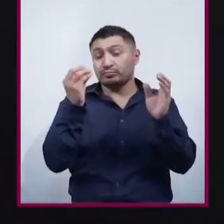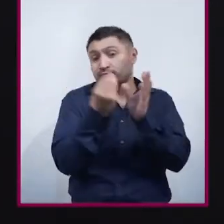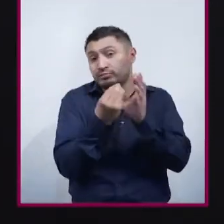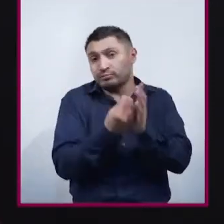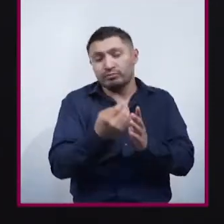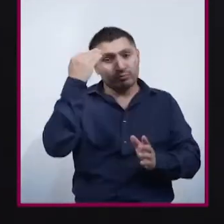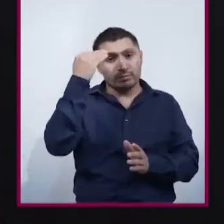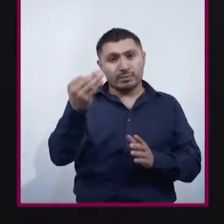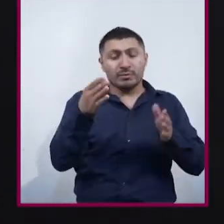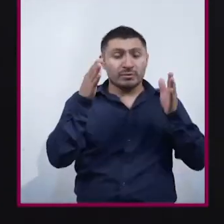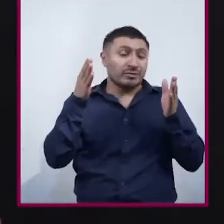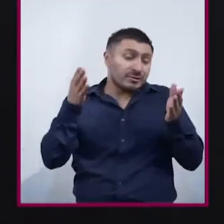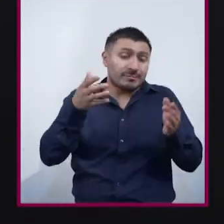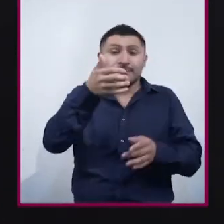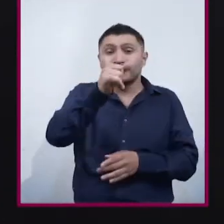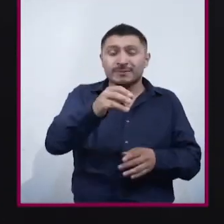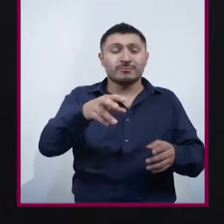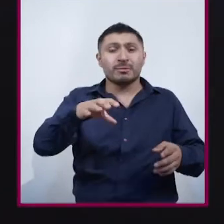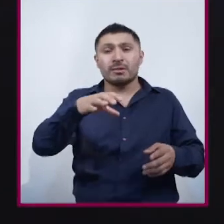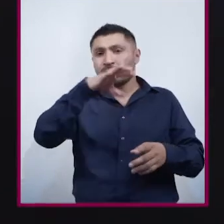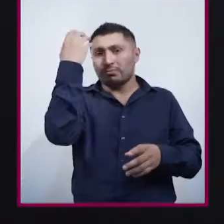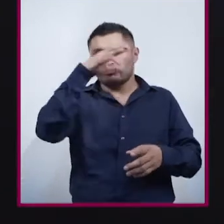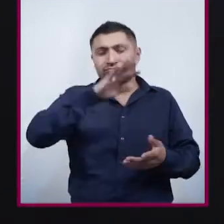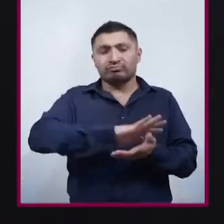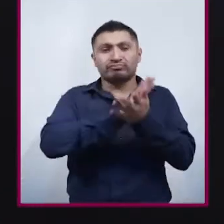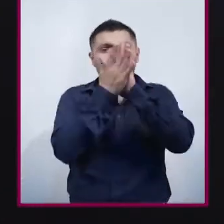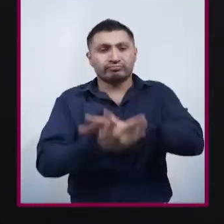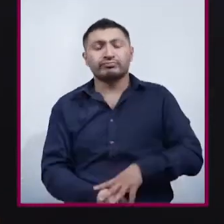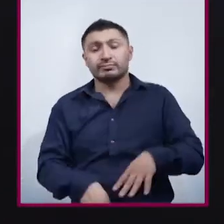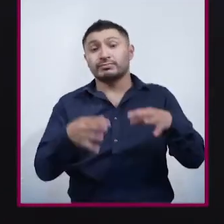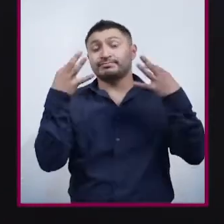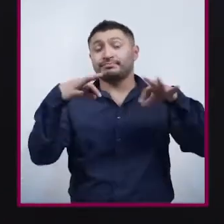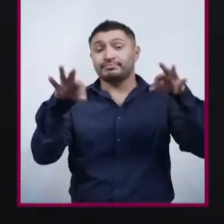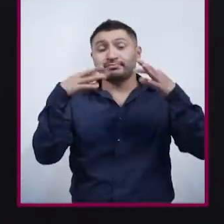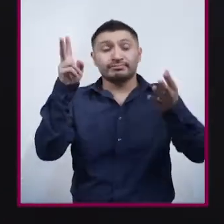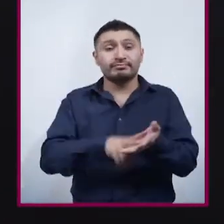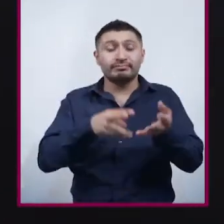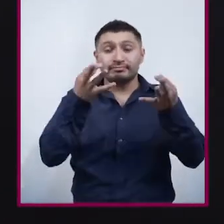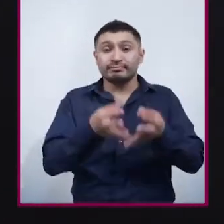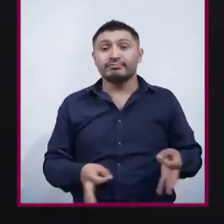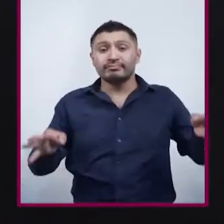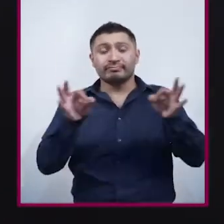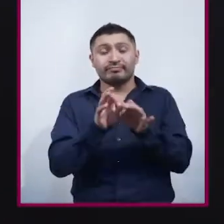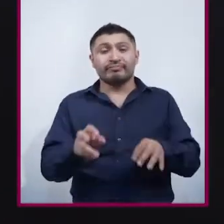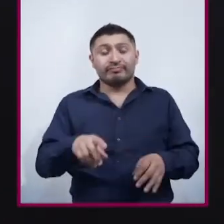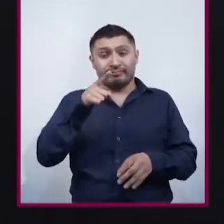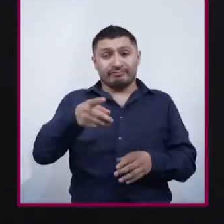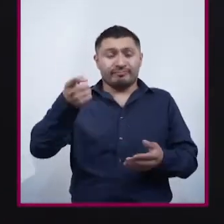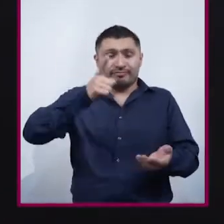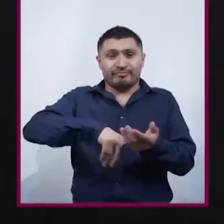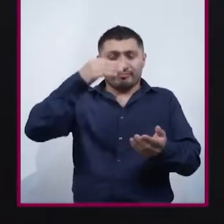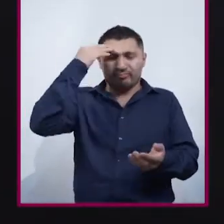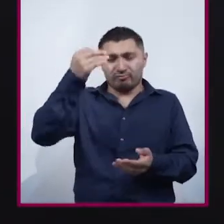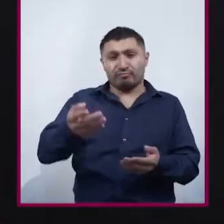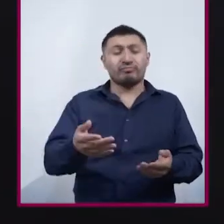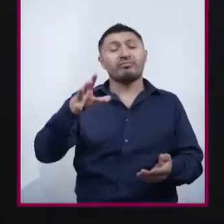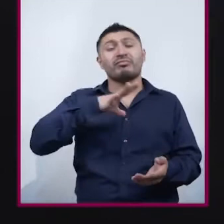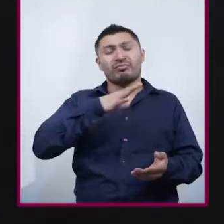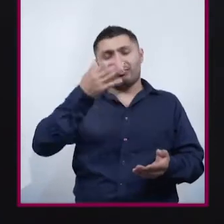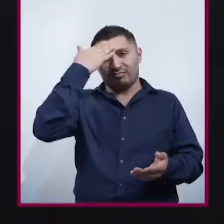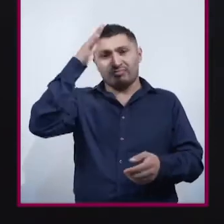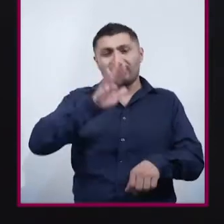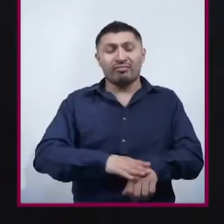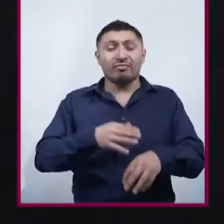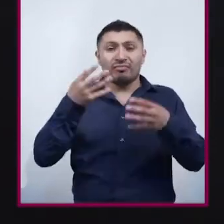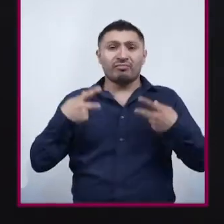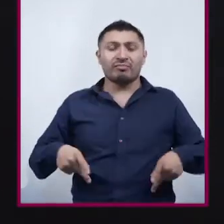época. Es así como las fotografías se transforman en documentos de gran valor. Son huellas del tiempo, que guardan la memoria